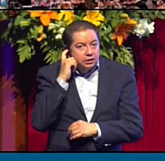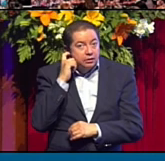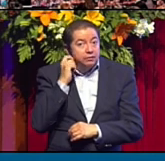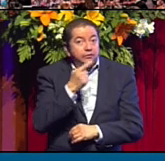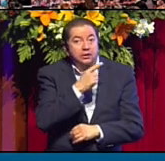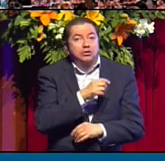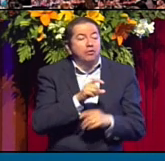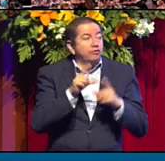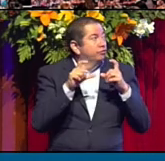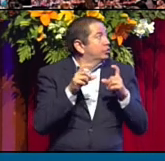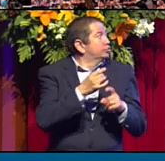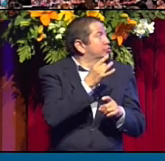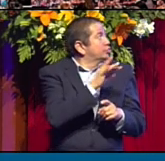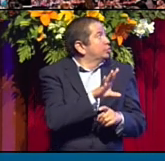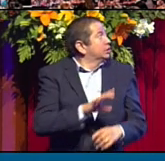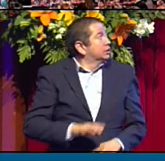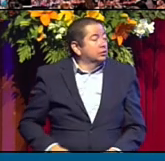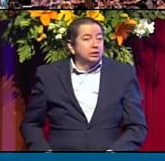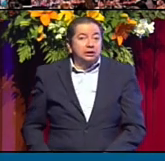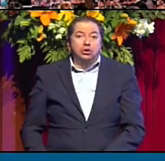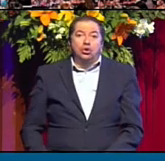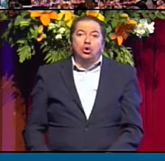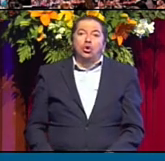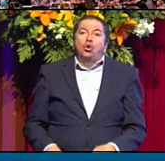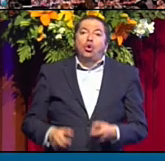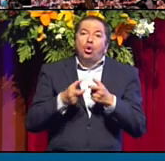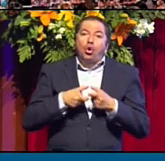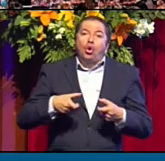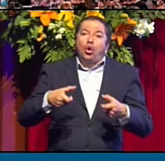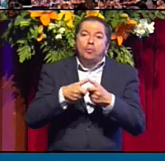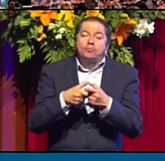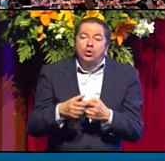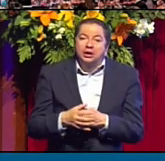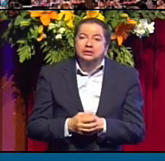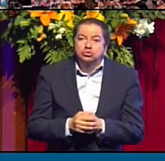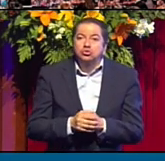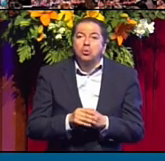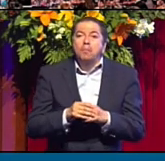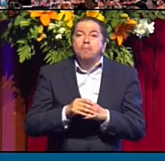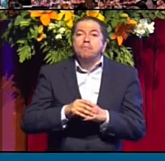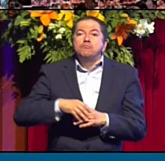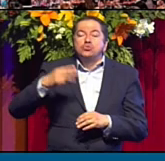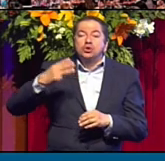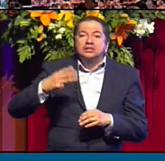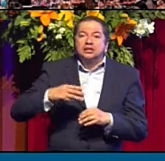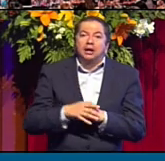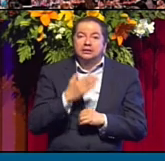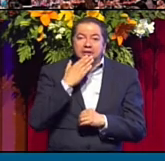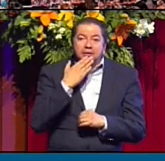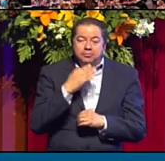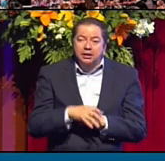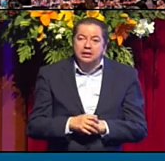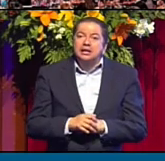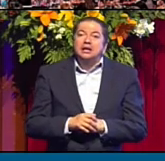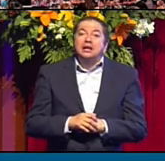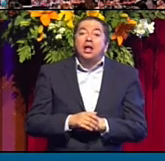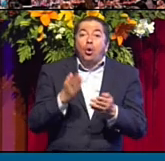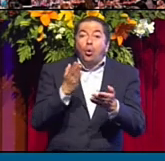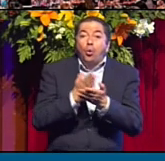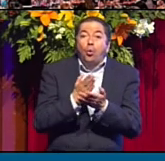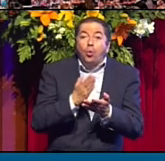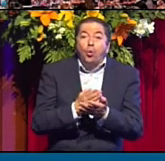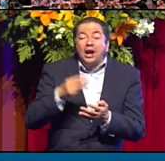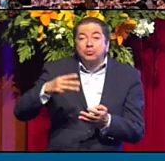en Chile y en el mundo. La Corporación Municipal también nos ayudó para el Día del Patrimonio Cultural y nos potenció la Escuela Municipal de